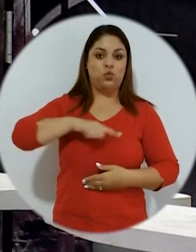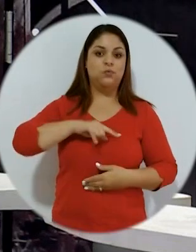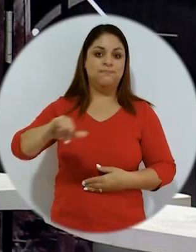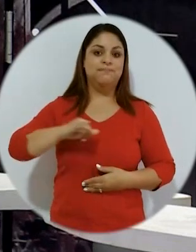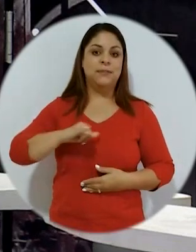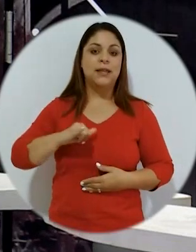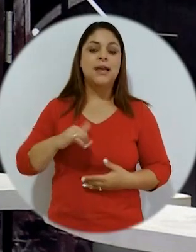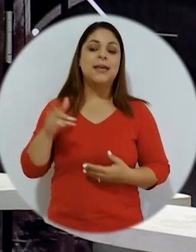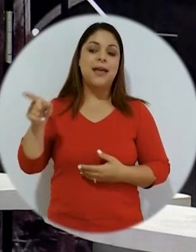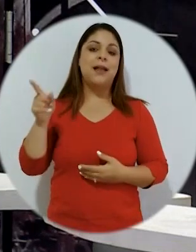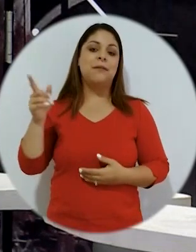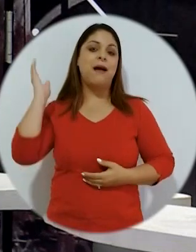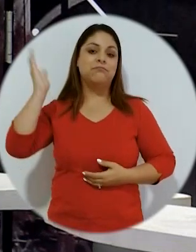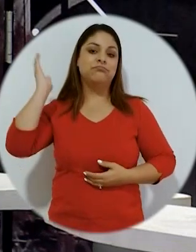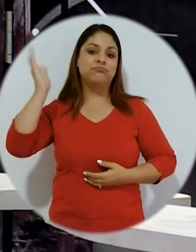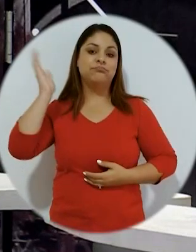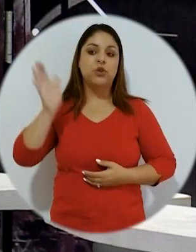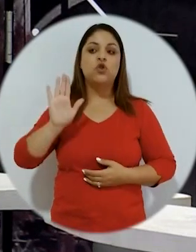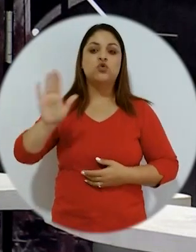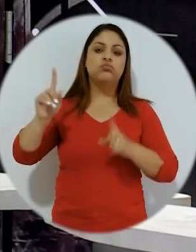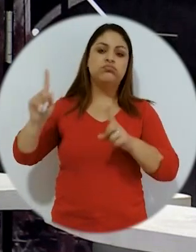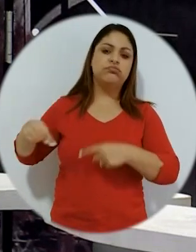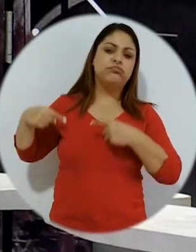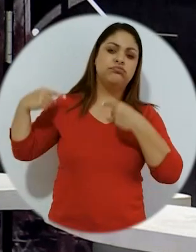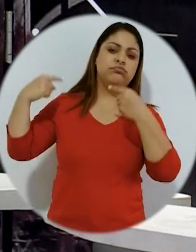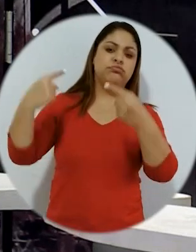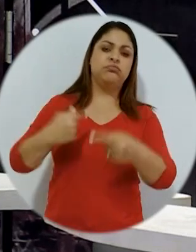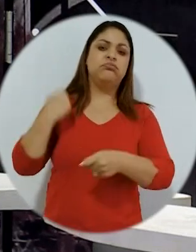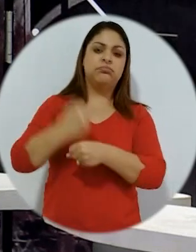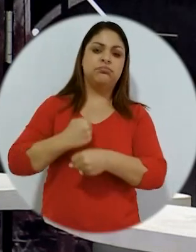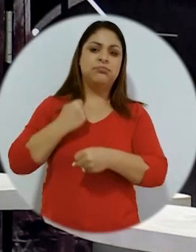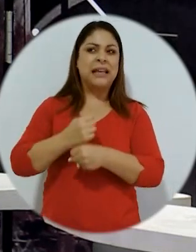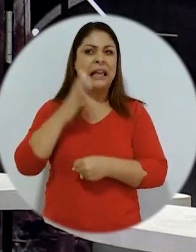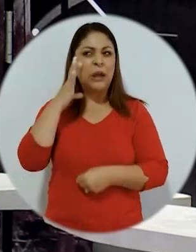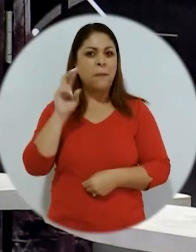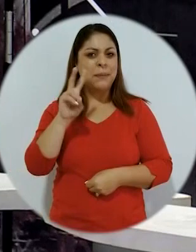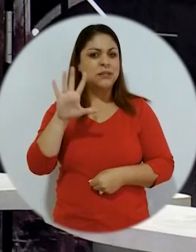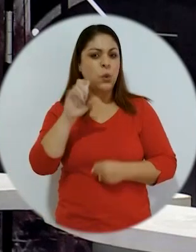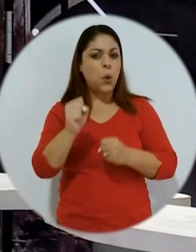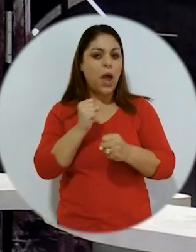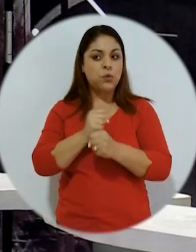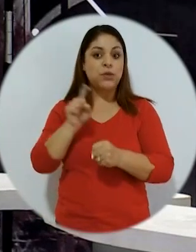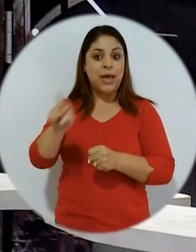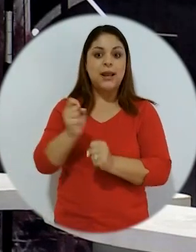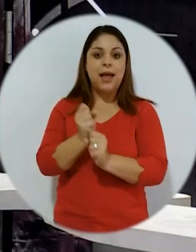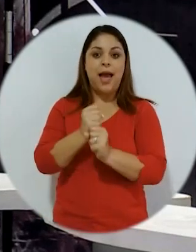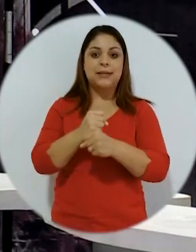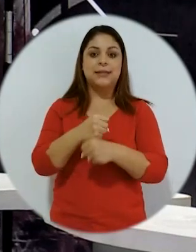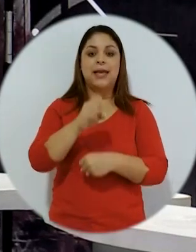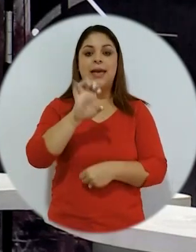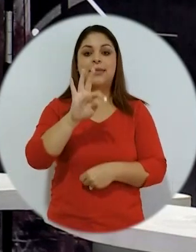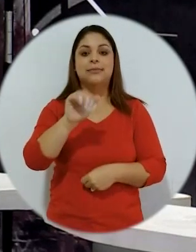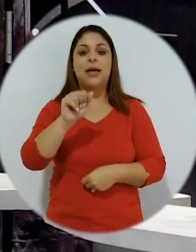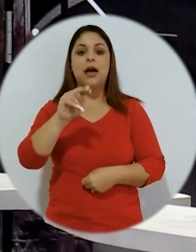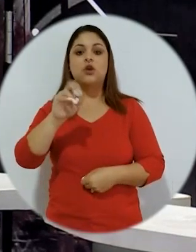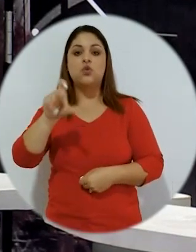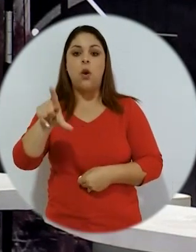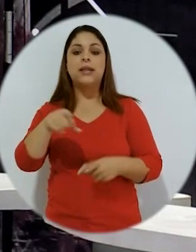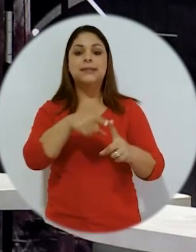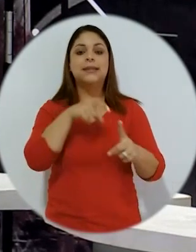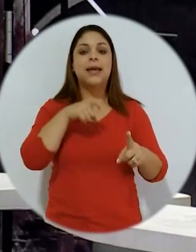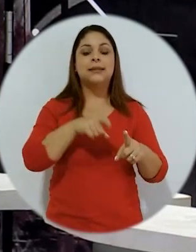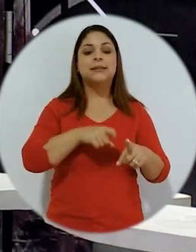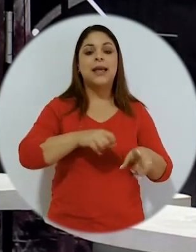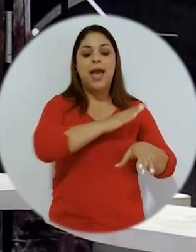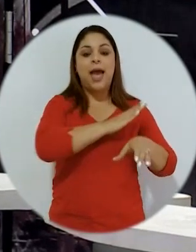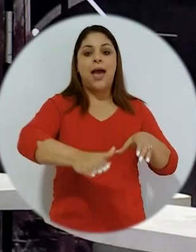cercanos a nosotros y Brasil nos va a hablar de su trayectoria durante, creo que son 25 años ya de producción de etanol